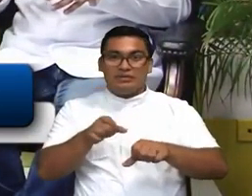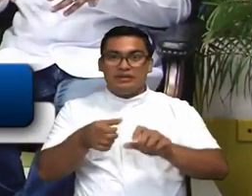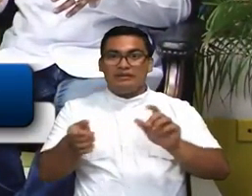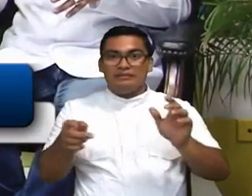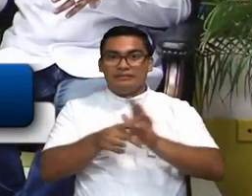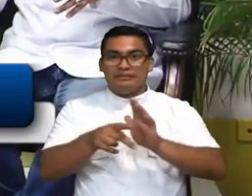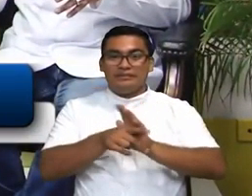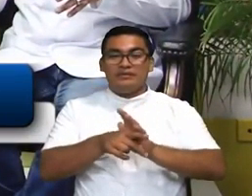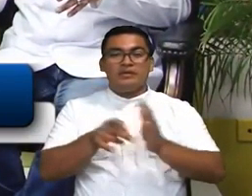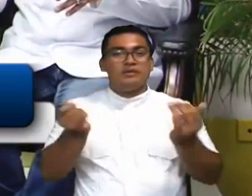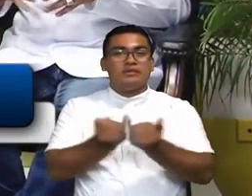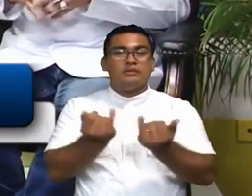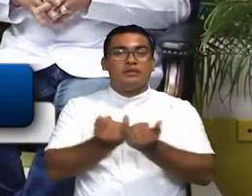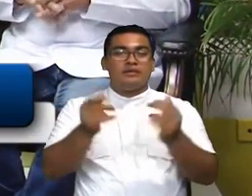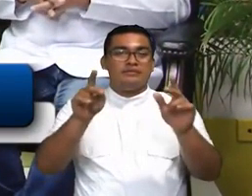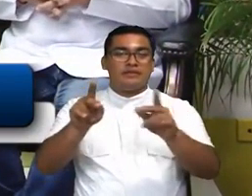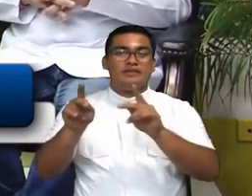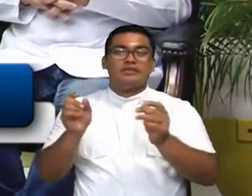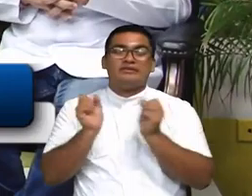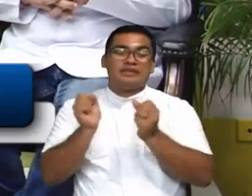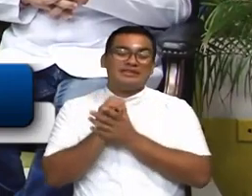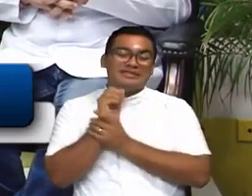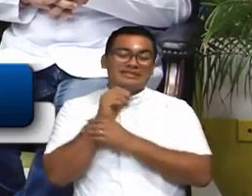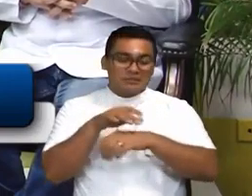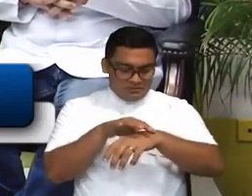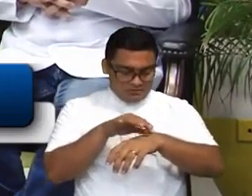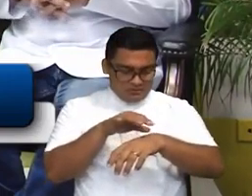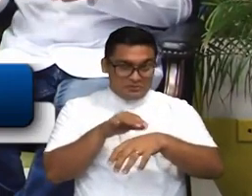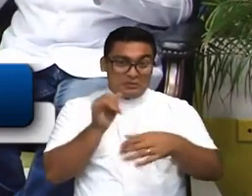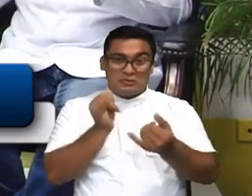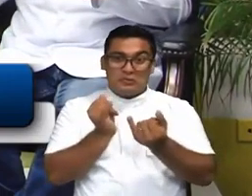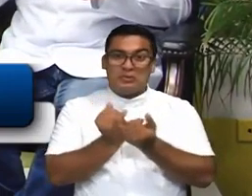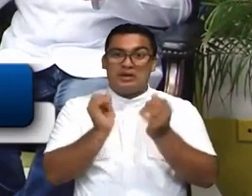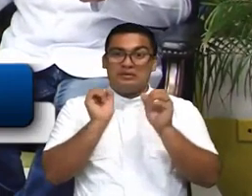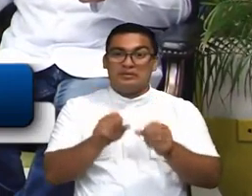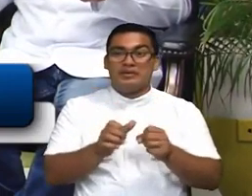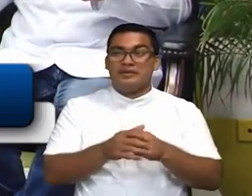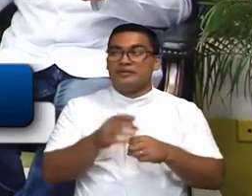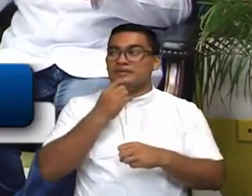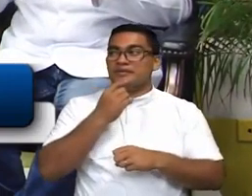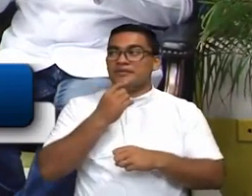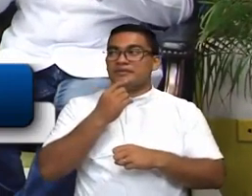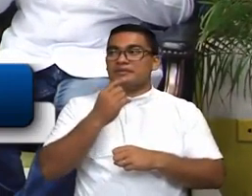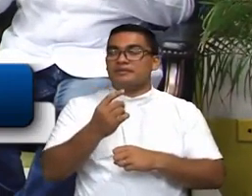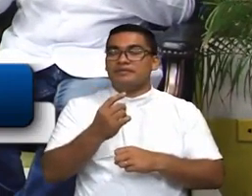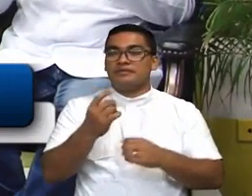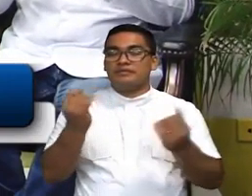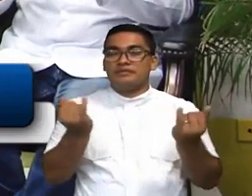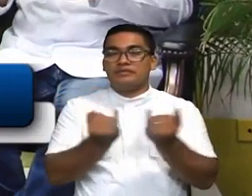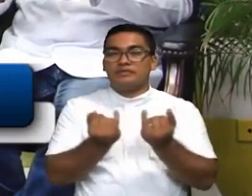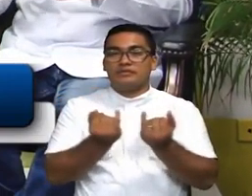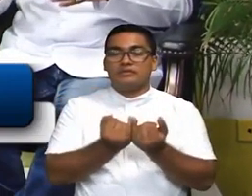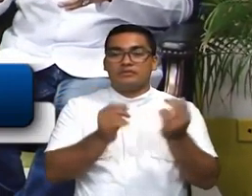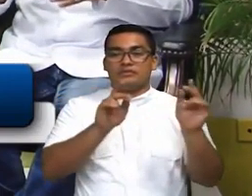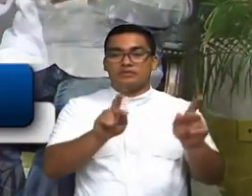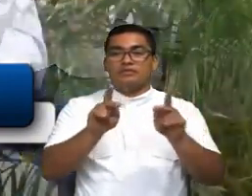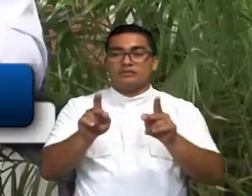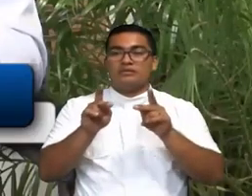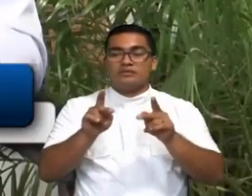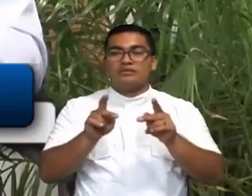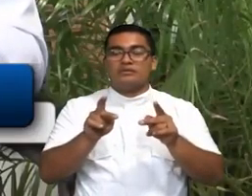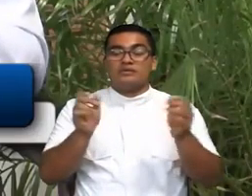las personas que se exponen al frío. Otro tipo de problema es dental. Las personas que tienen mayor